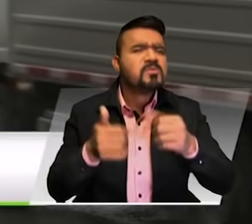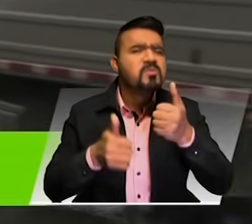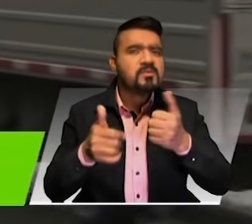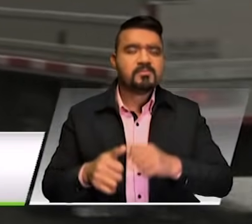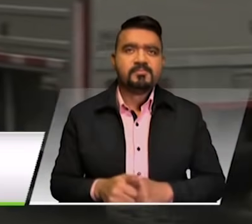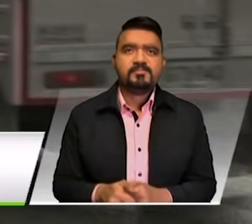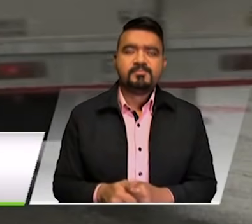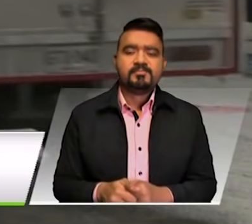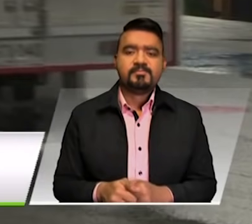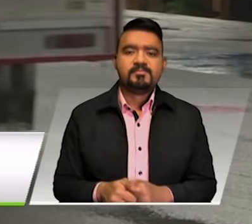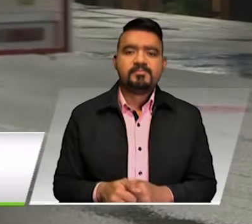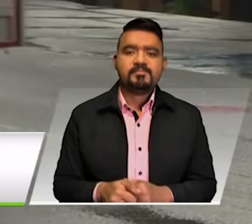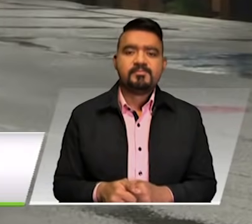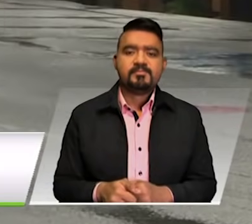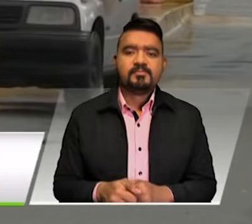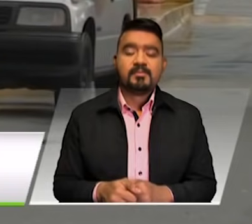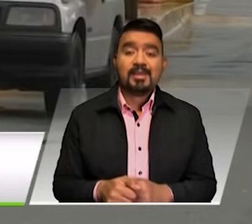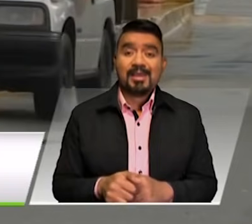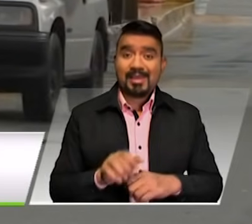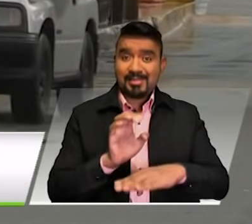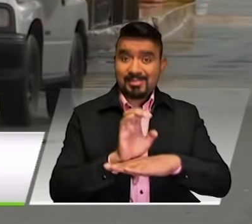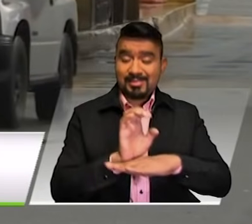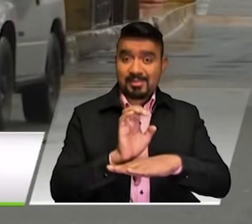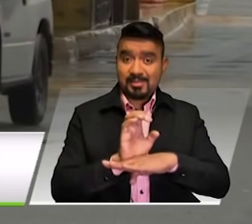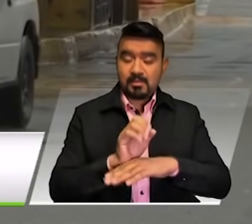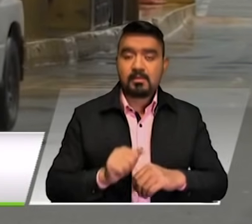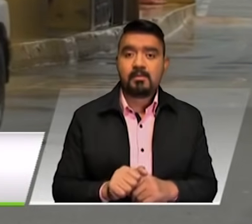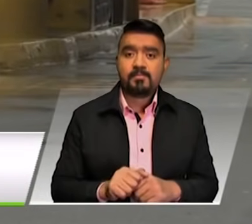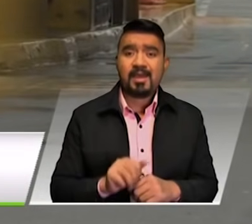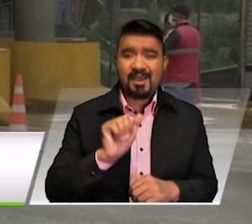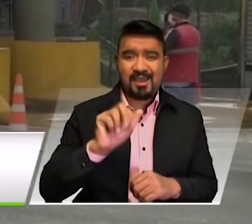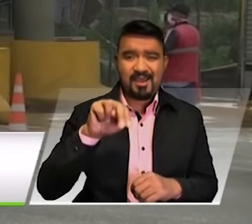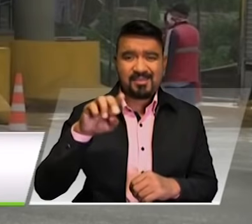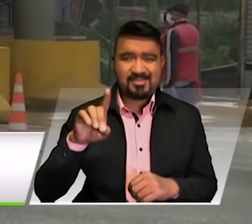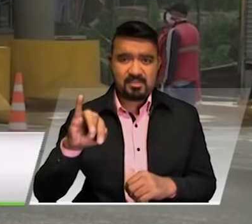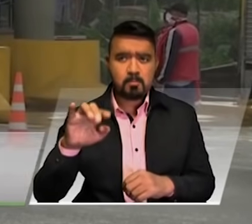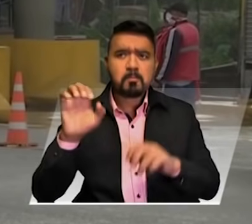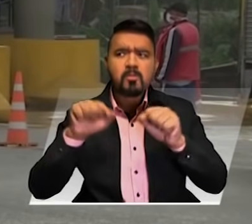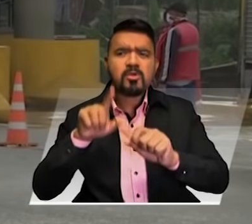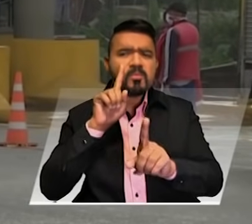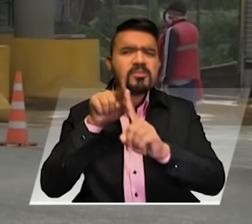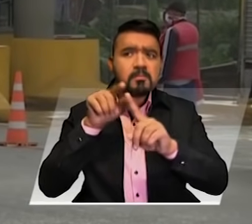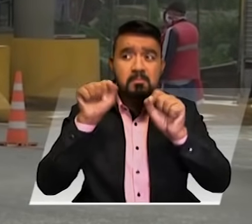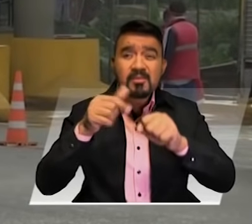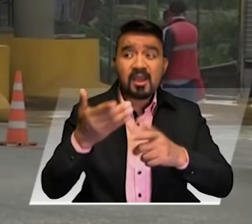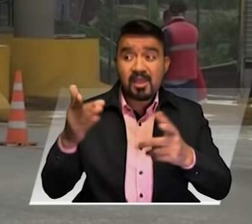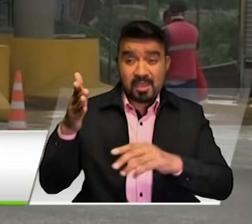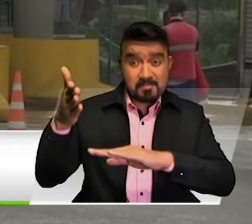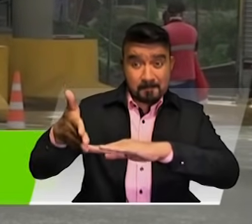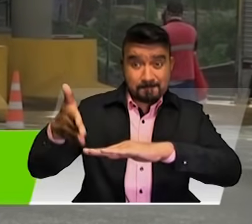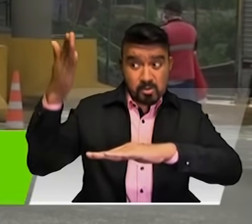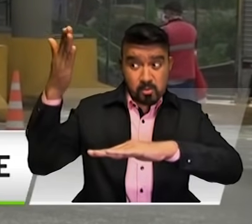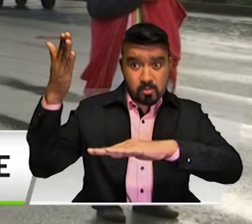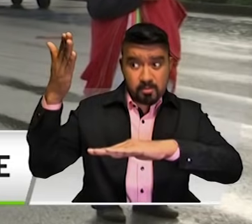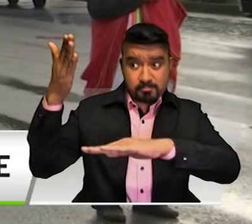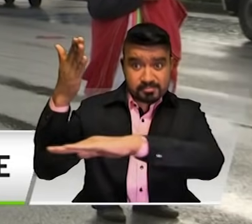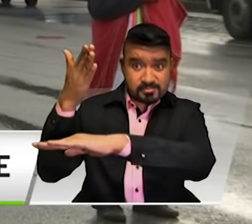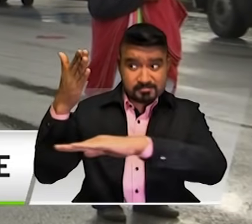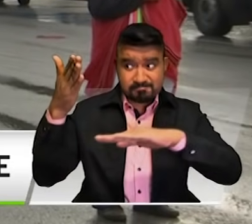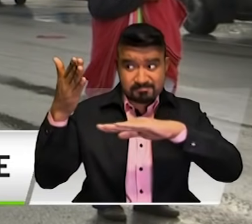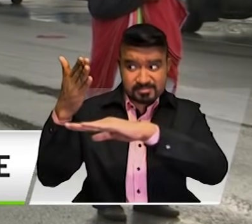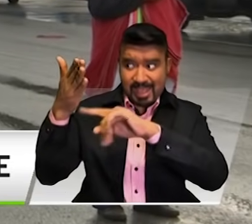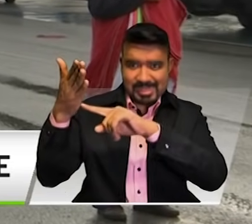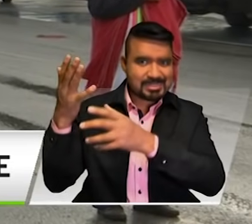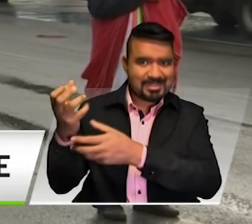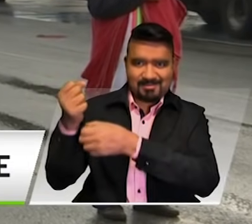La Agencia Nacional de Infraestructura abrió la opción de mover el peaje de Niquía hacia la zona de Pradera o quitarlo, pero con